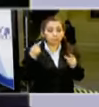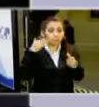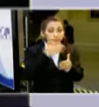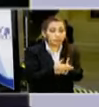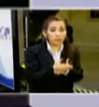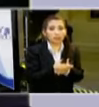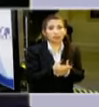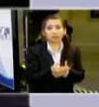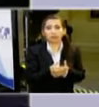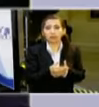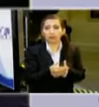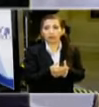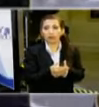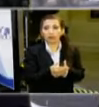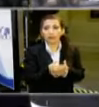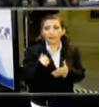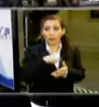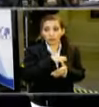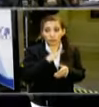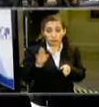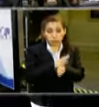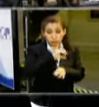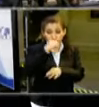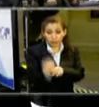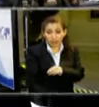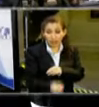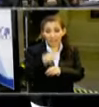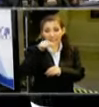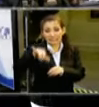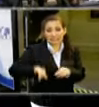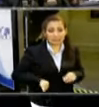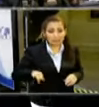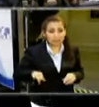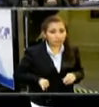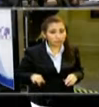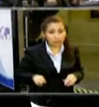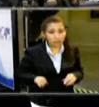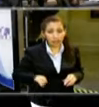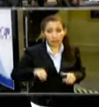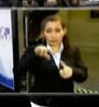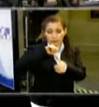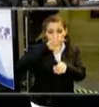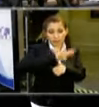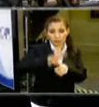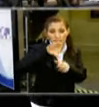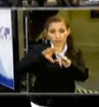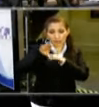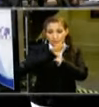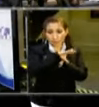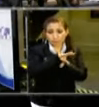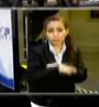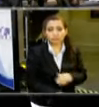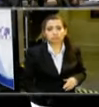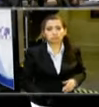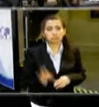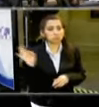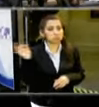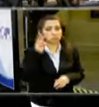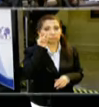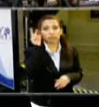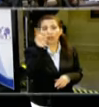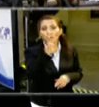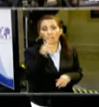nuestra ventaja, nuestra obligación y nuestro interés en Centroamérica y el Caribe. O sea, no lo veamos como